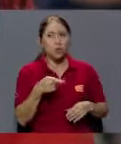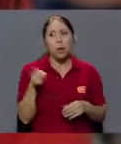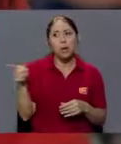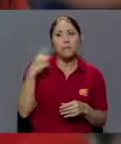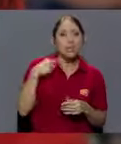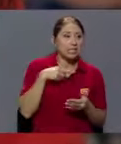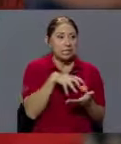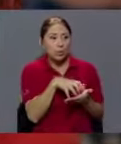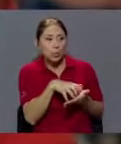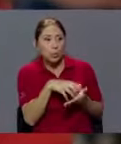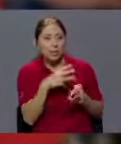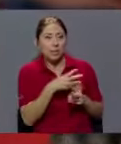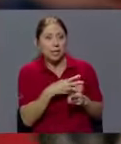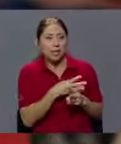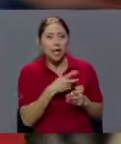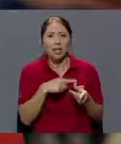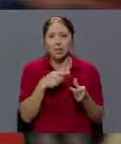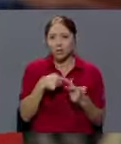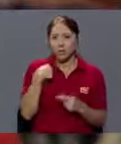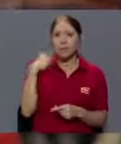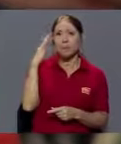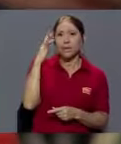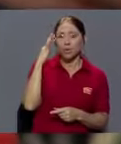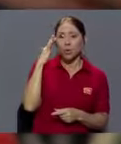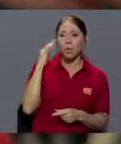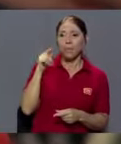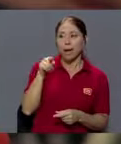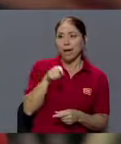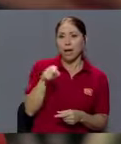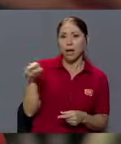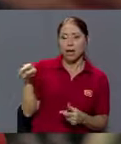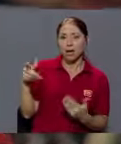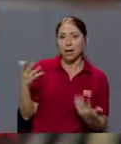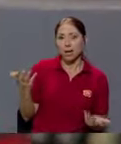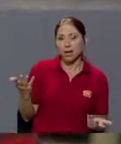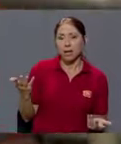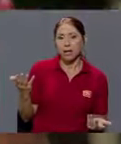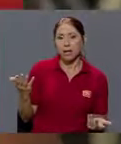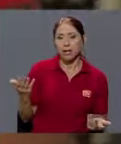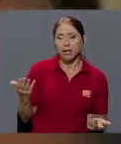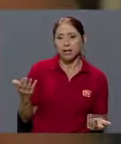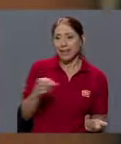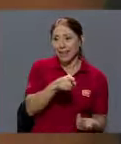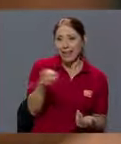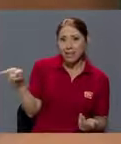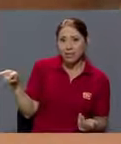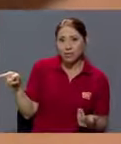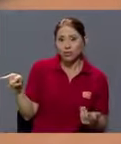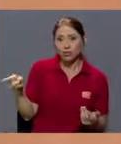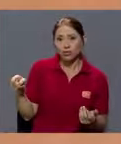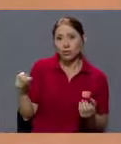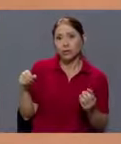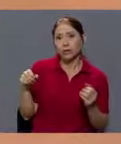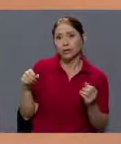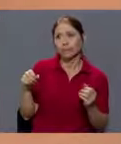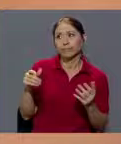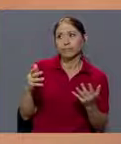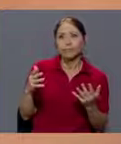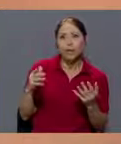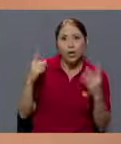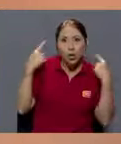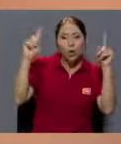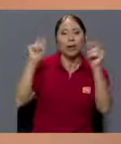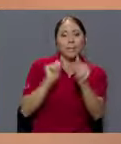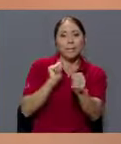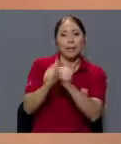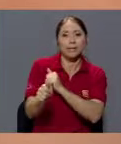dudas sobre este tema de matemáticas, entonces me preocupa incluso, digamos, que ellos puedan pasar o logren